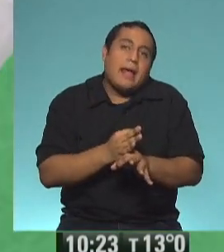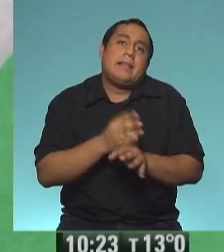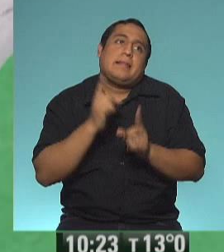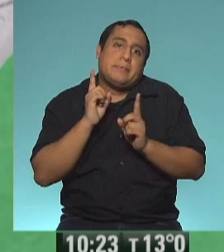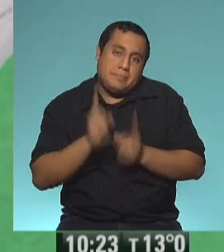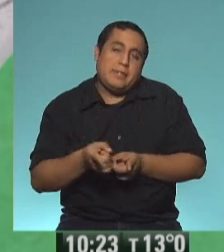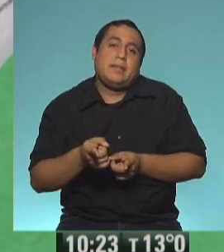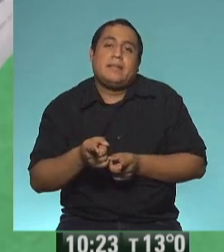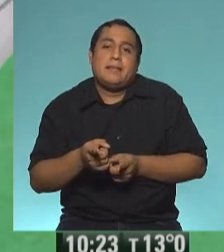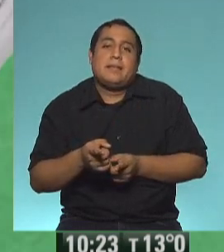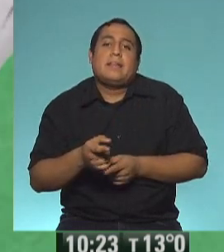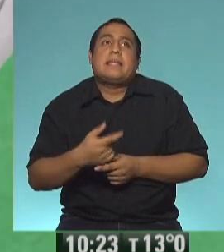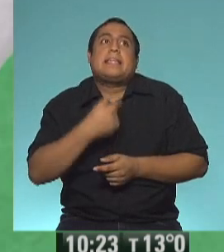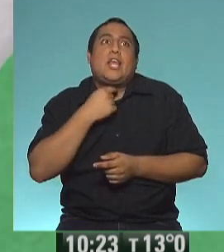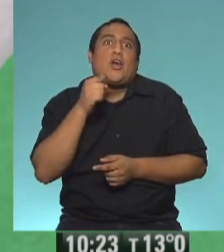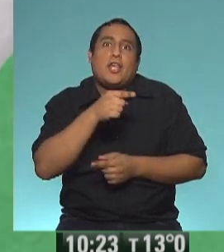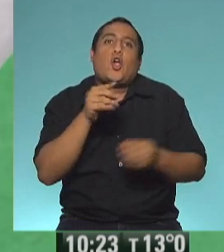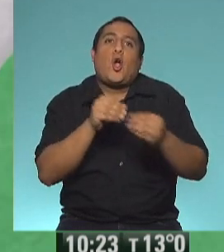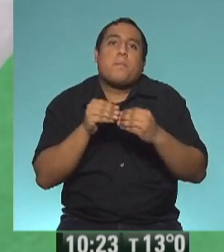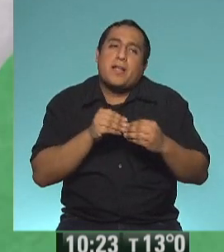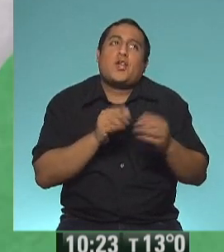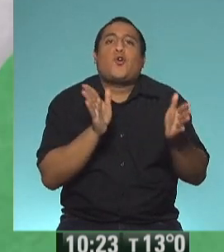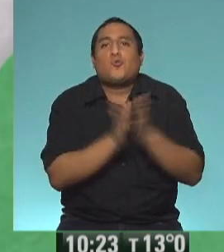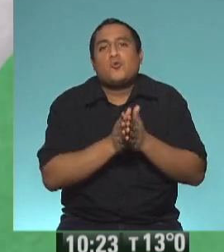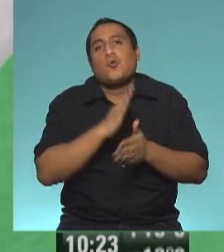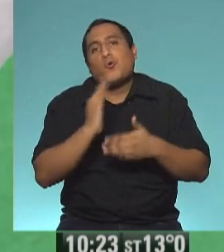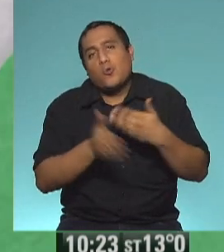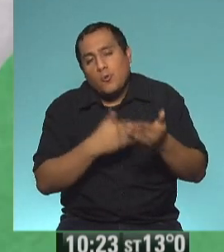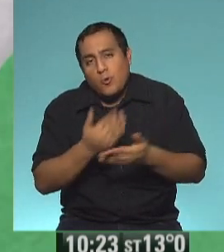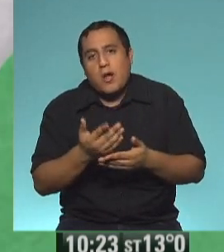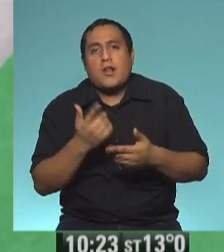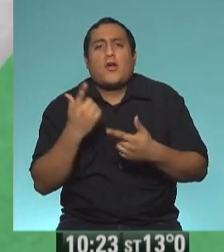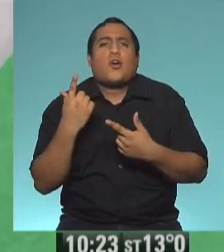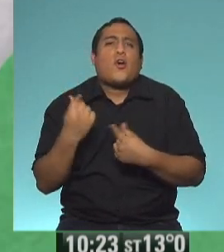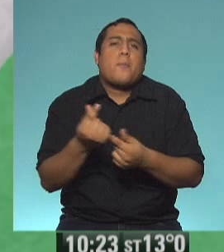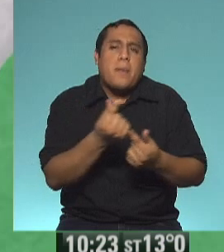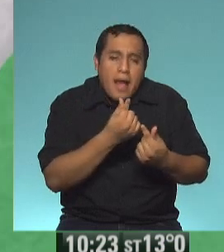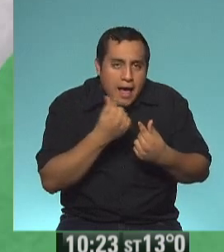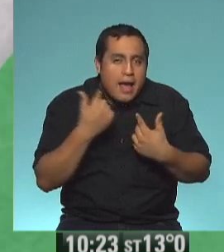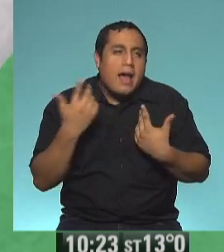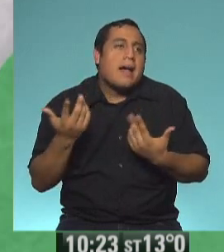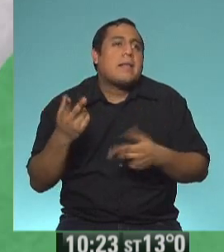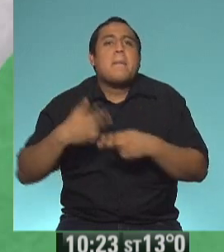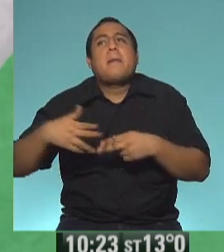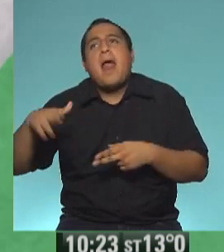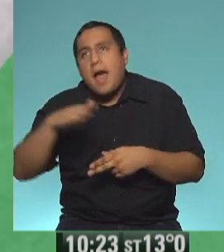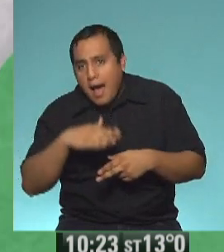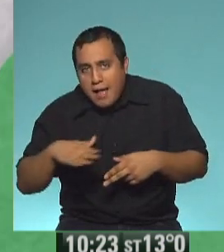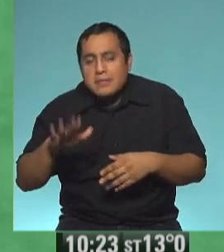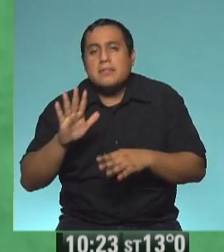ir a la escuela y a recreo con mis compañeros a jugar y a comprar. Y a la